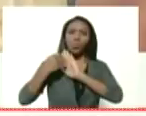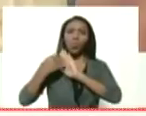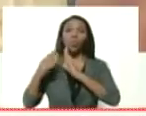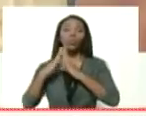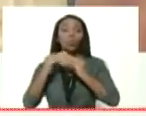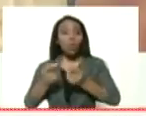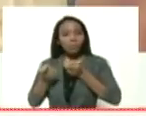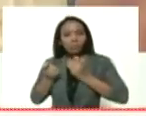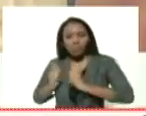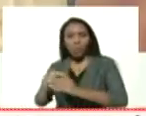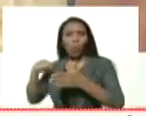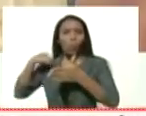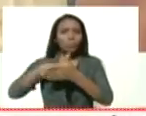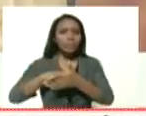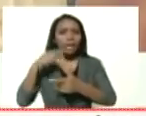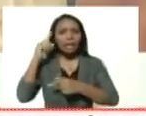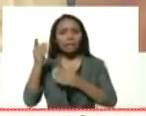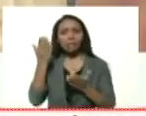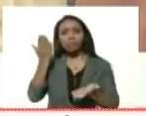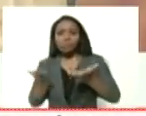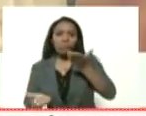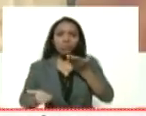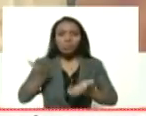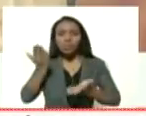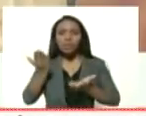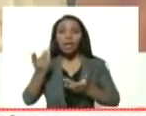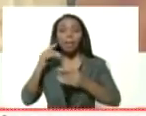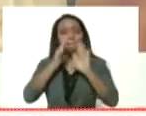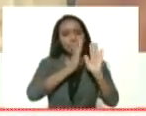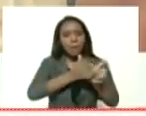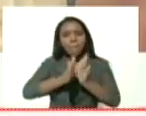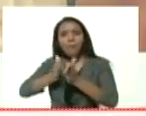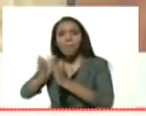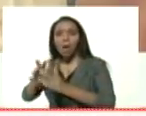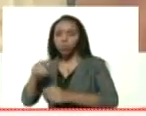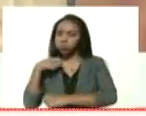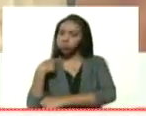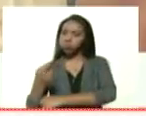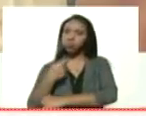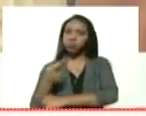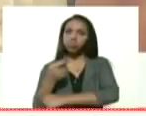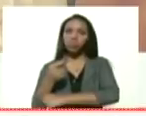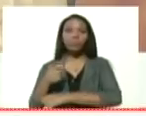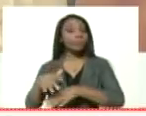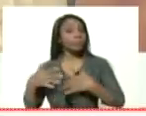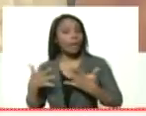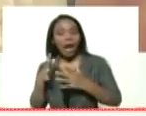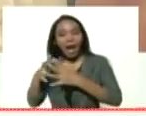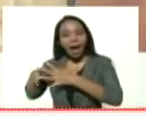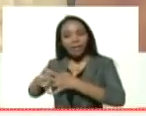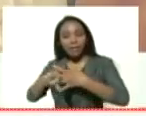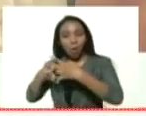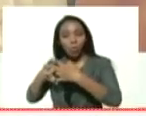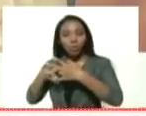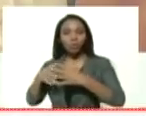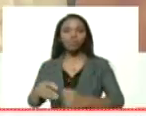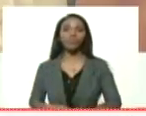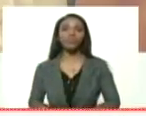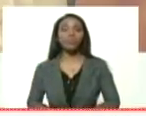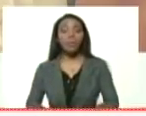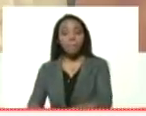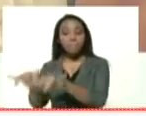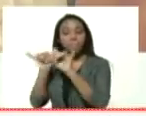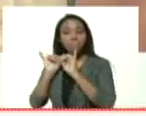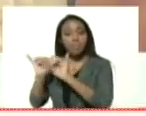los intentos golpistas y desestabilizadores planificados y financiados desde Estados Unidos.